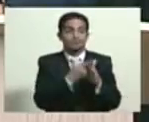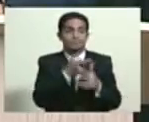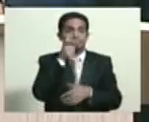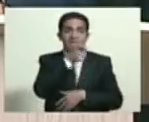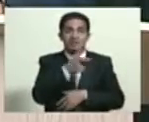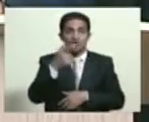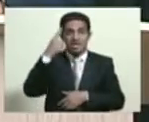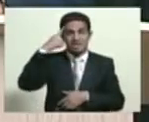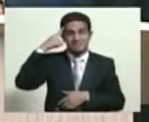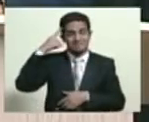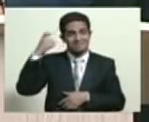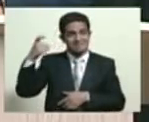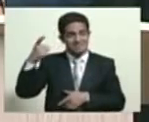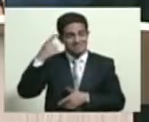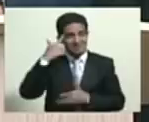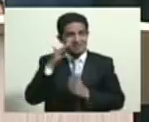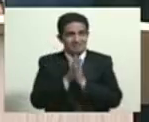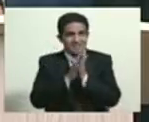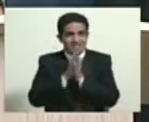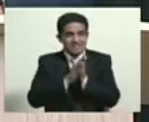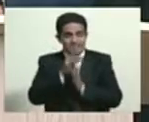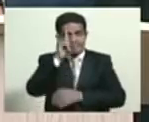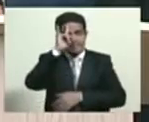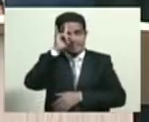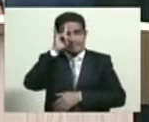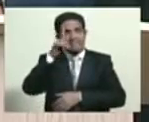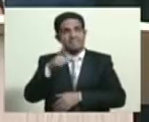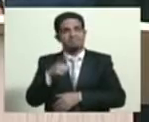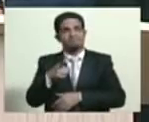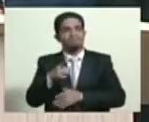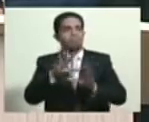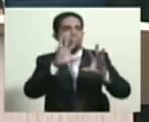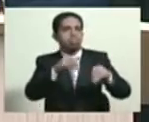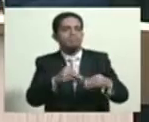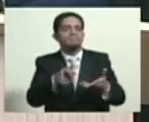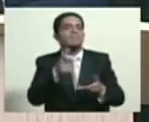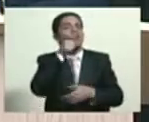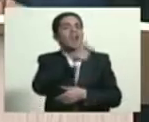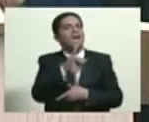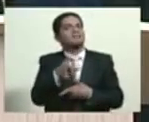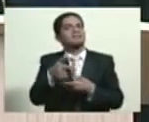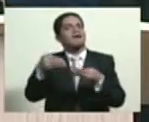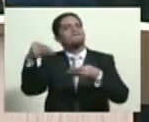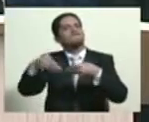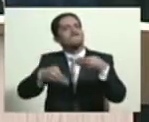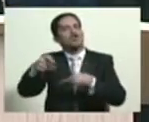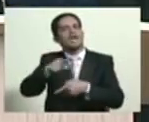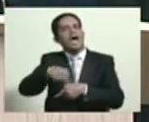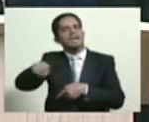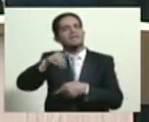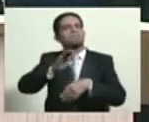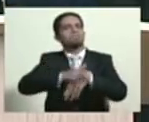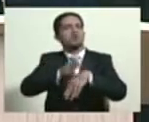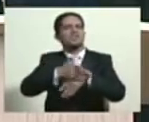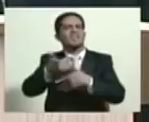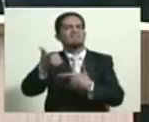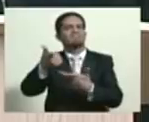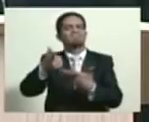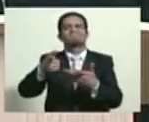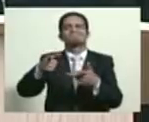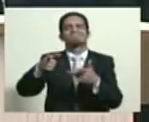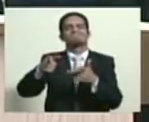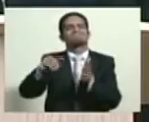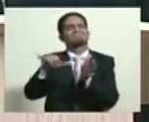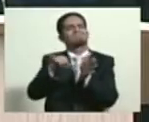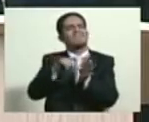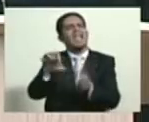afectan instalaciones eléctricas de la gente que normalmente vota por ellos, porque en Prados del Este, en Alto Prado,